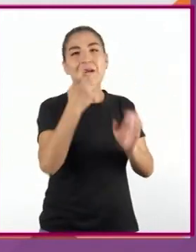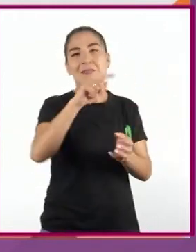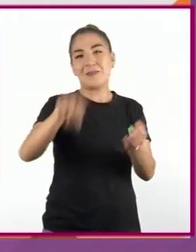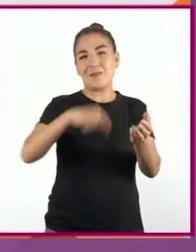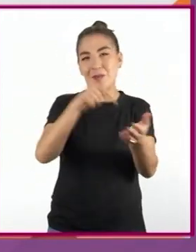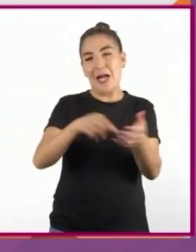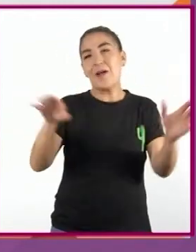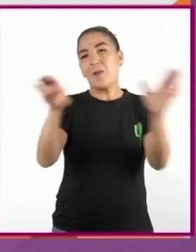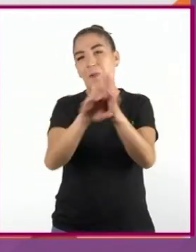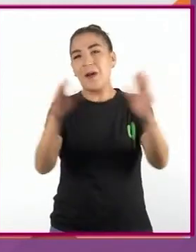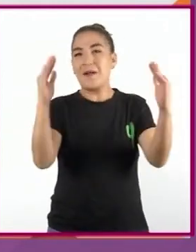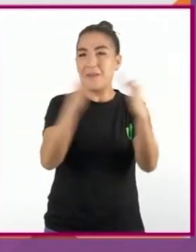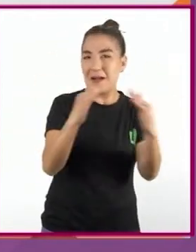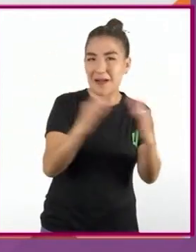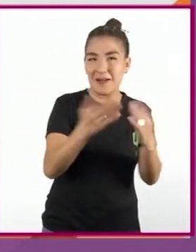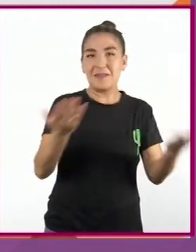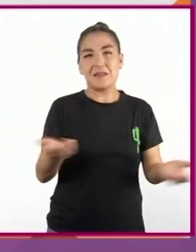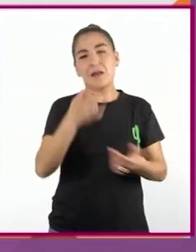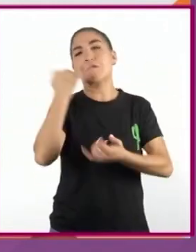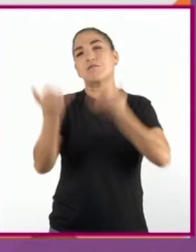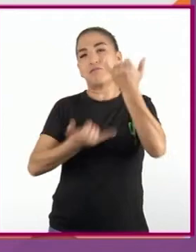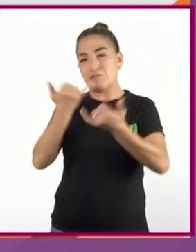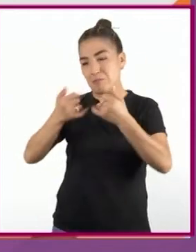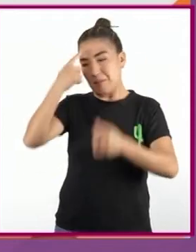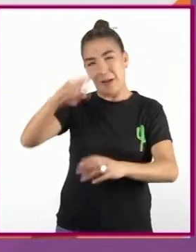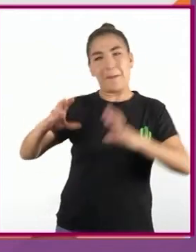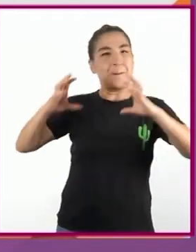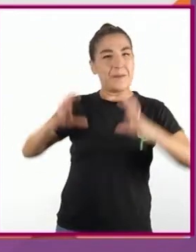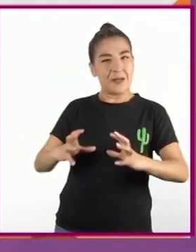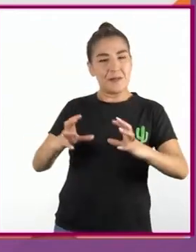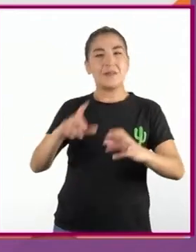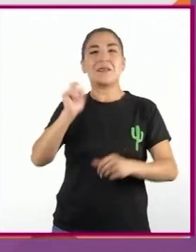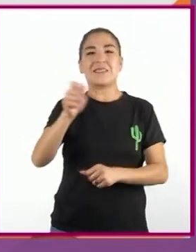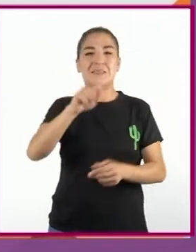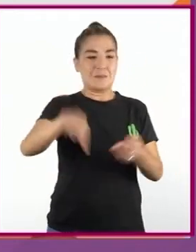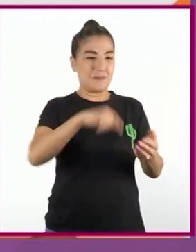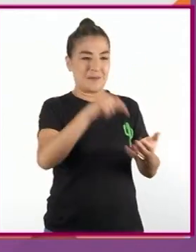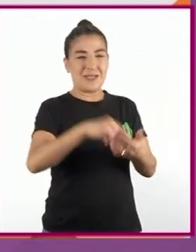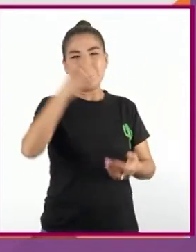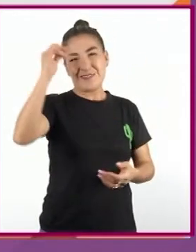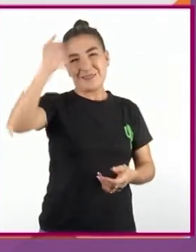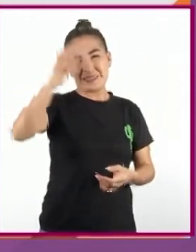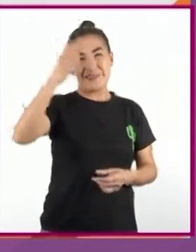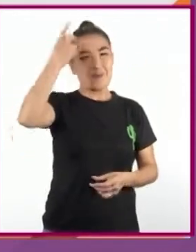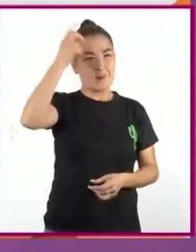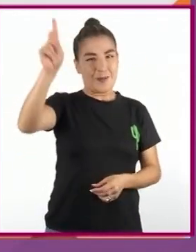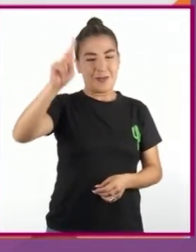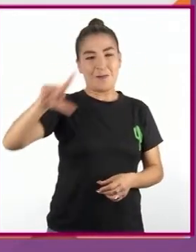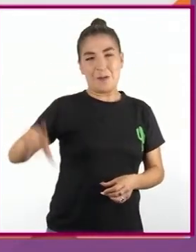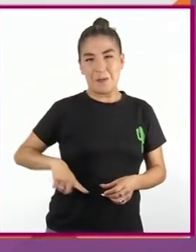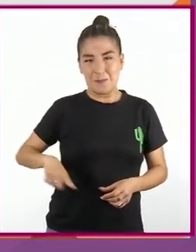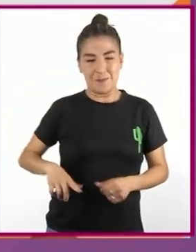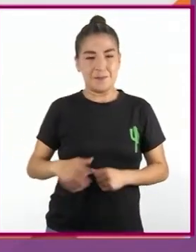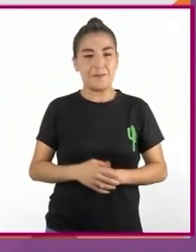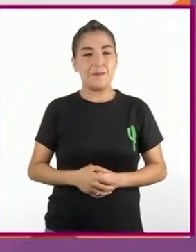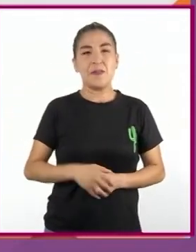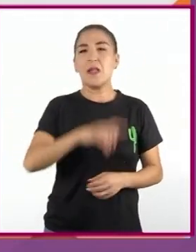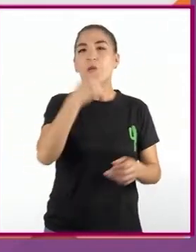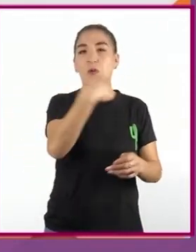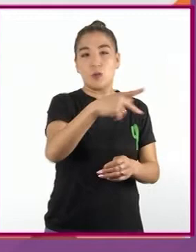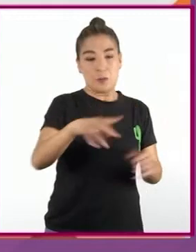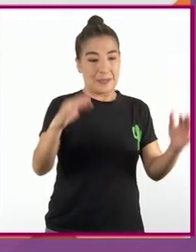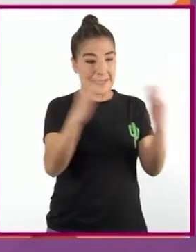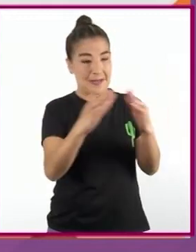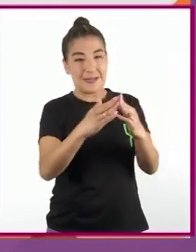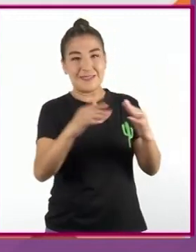habitacionales, conjuntos de juego de pelota y la Acrópolis. Las unidades habitacionales donde residieron